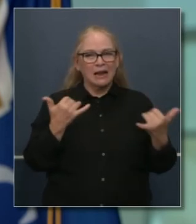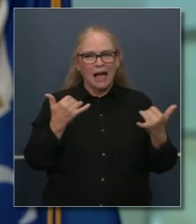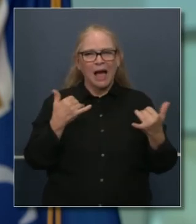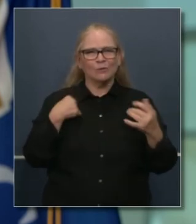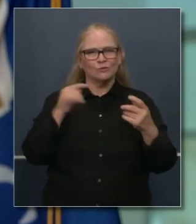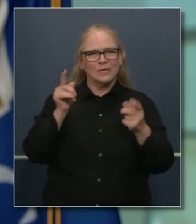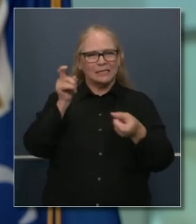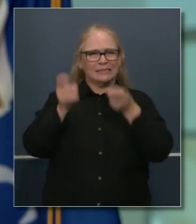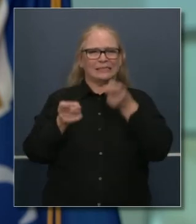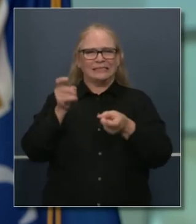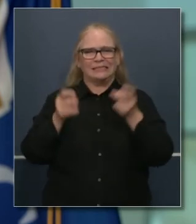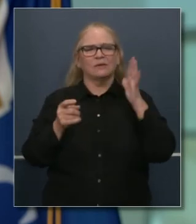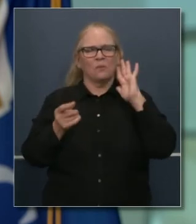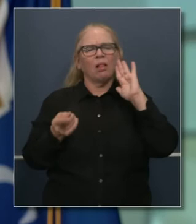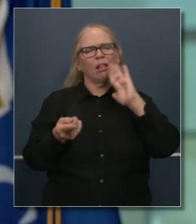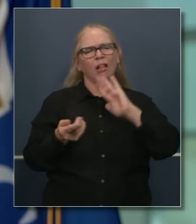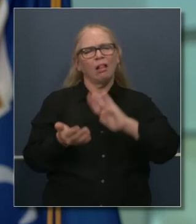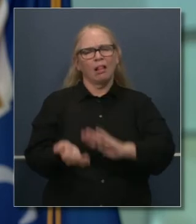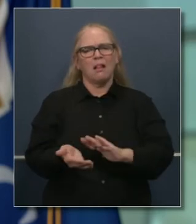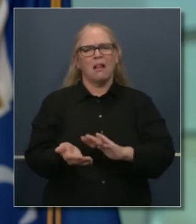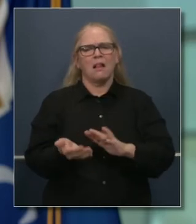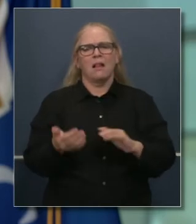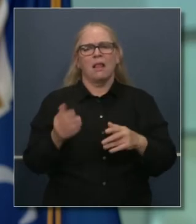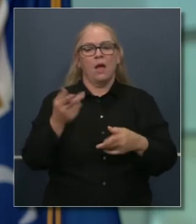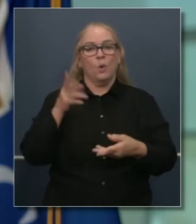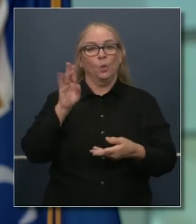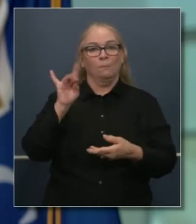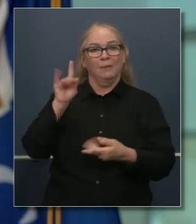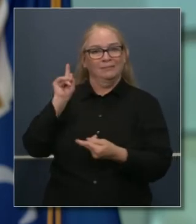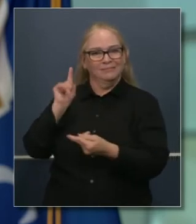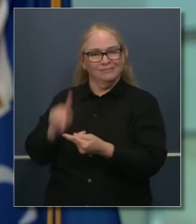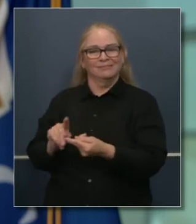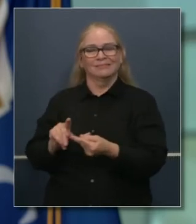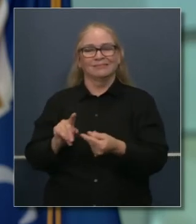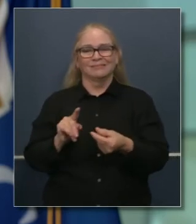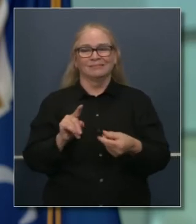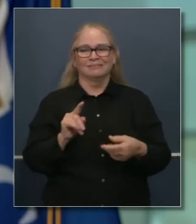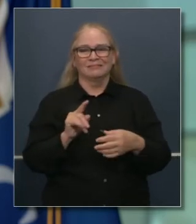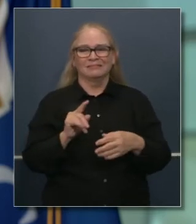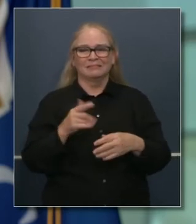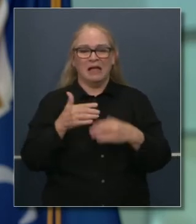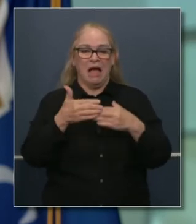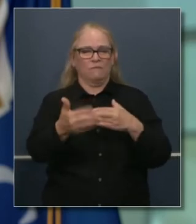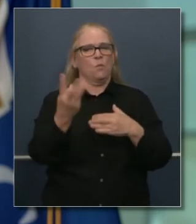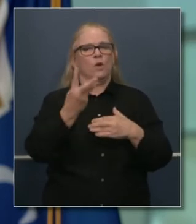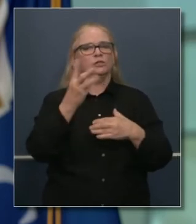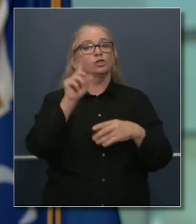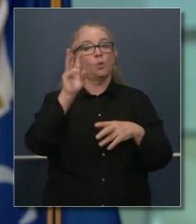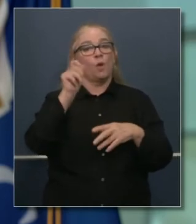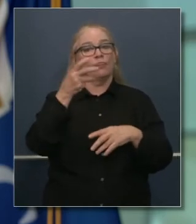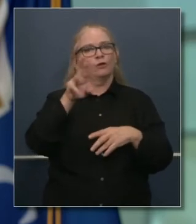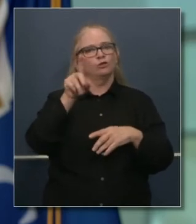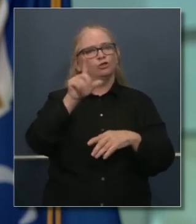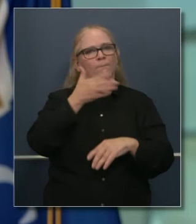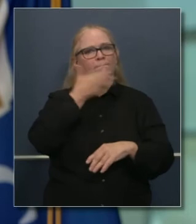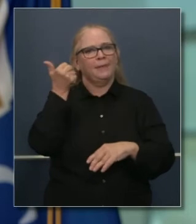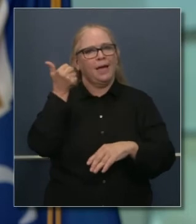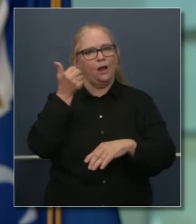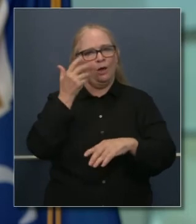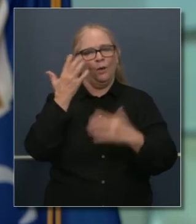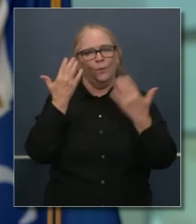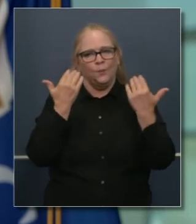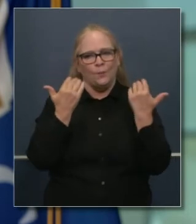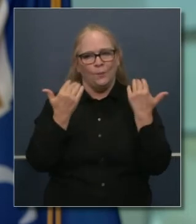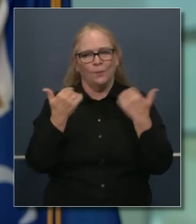pero no tan candentes o húmedas como hemos visto las condiciones se presentaran después del miércoles en que podremos mitigar